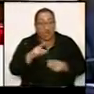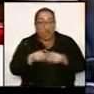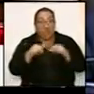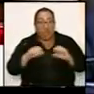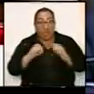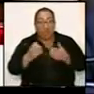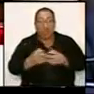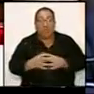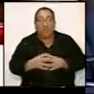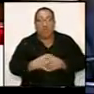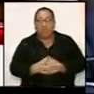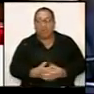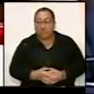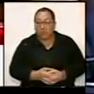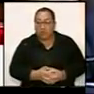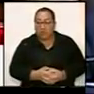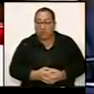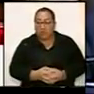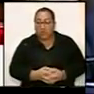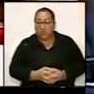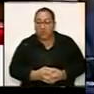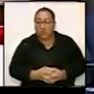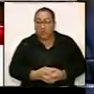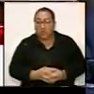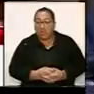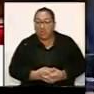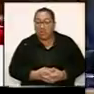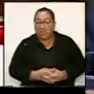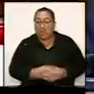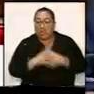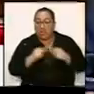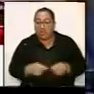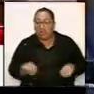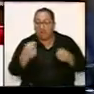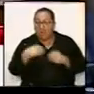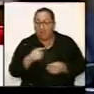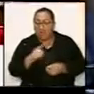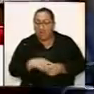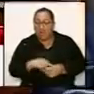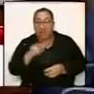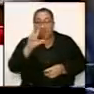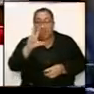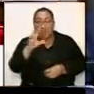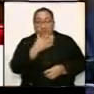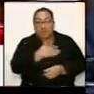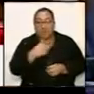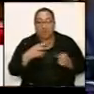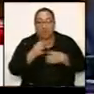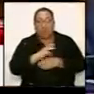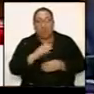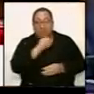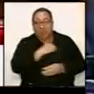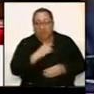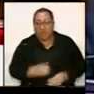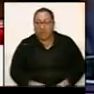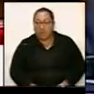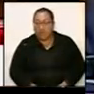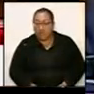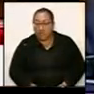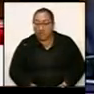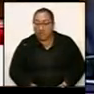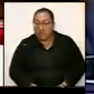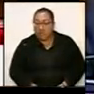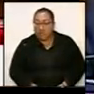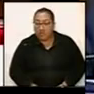recinto parlamentario, en esta gestión parlamentaria, han venido hasta acá tres presidentes de Consejo de Ministros